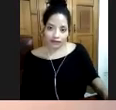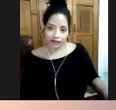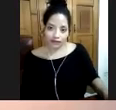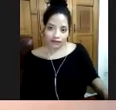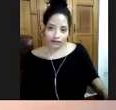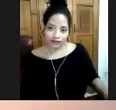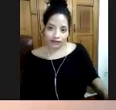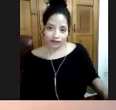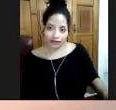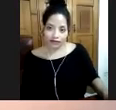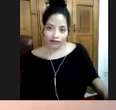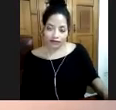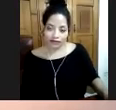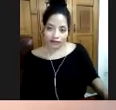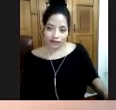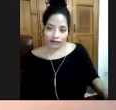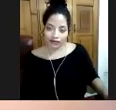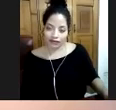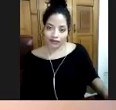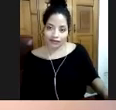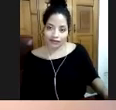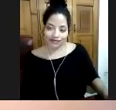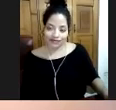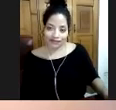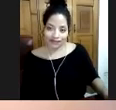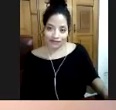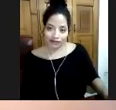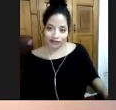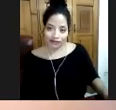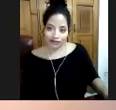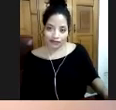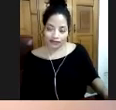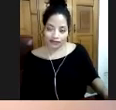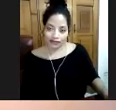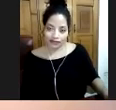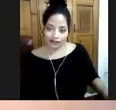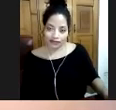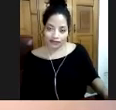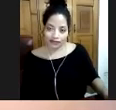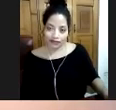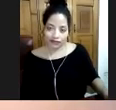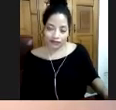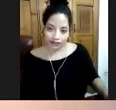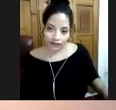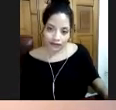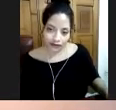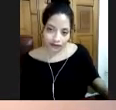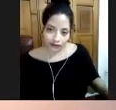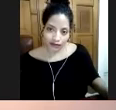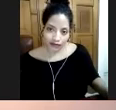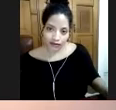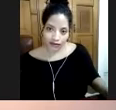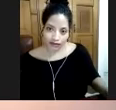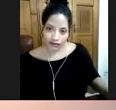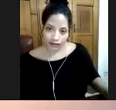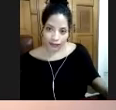sistema educativo en estas condiciones. Y tal vez alguien escuchando estos espacios se da